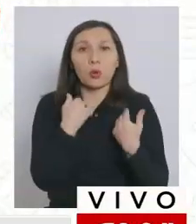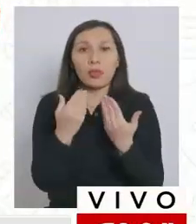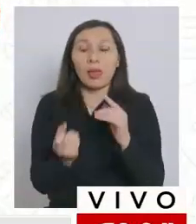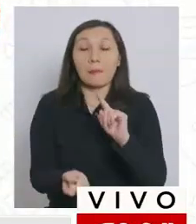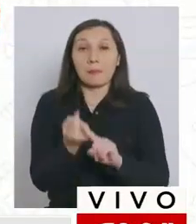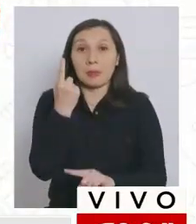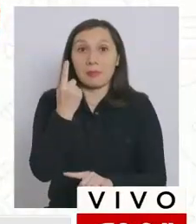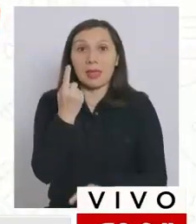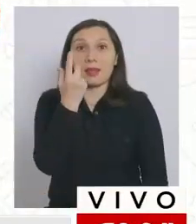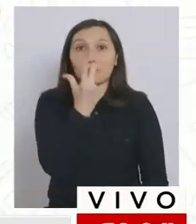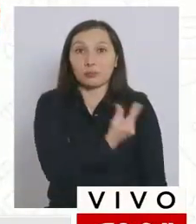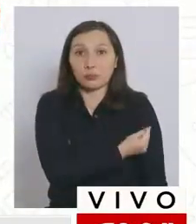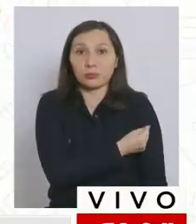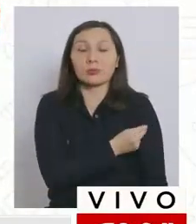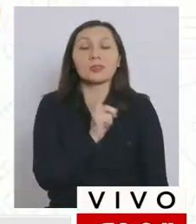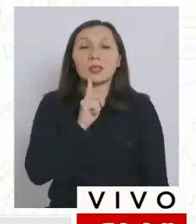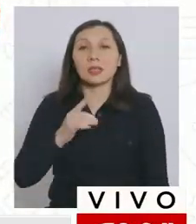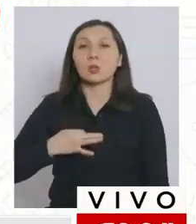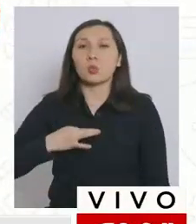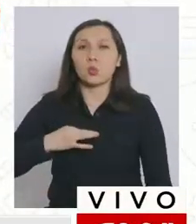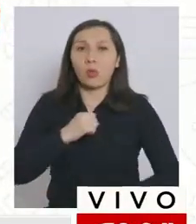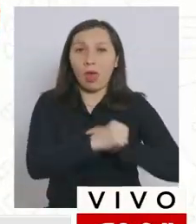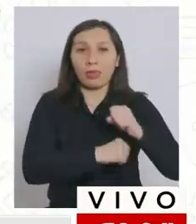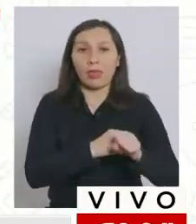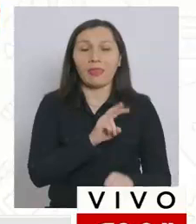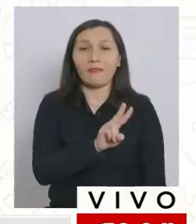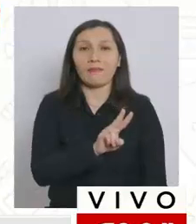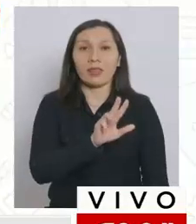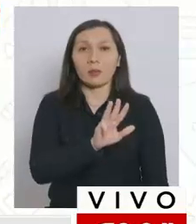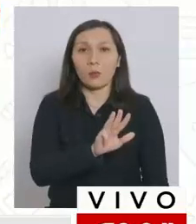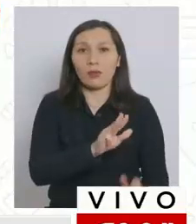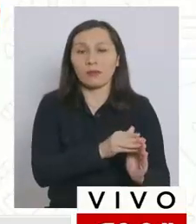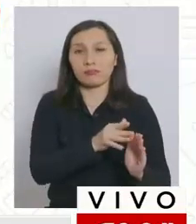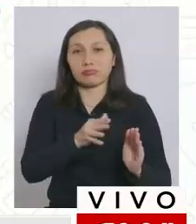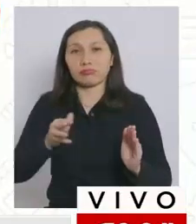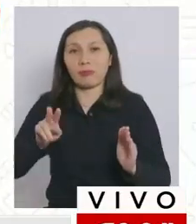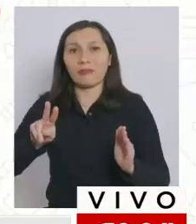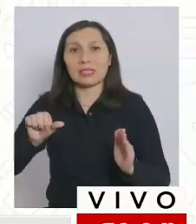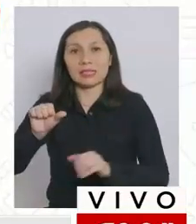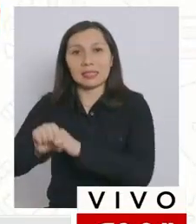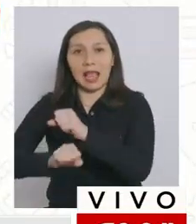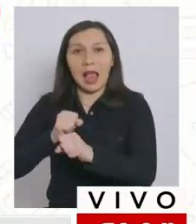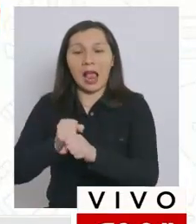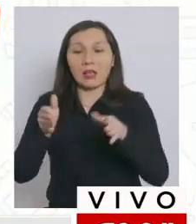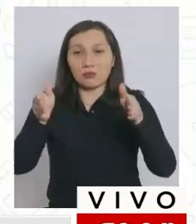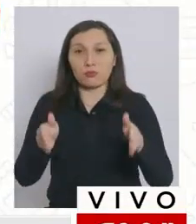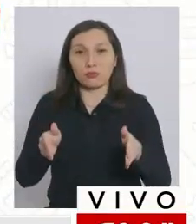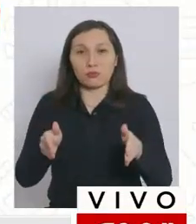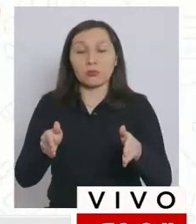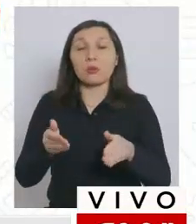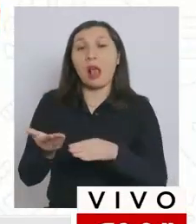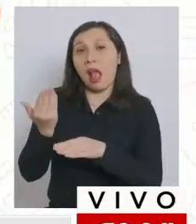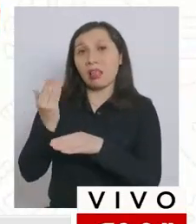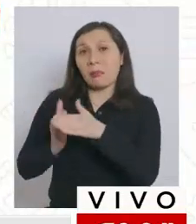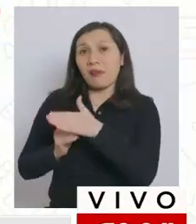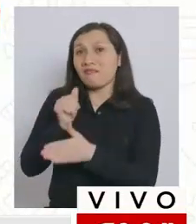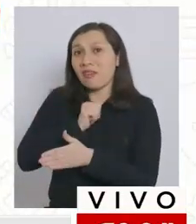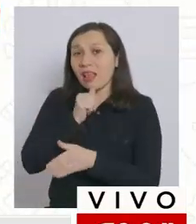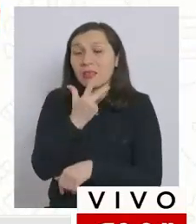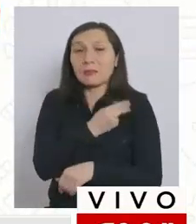la primera dosis a los ciudadanos entre 29 y 26 años de edad a los rezagados